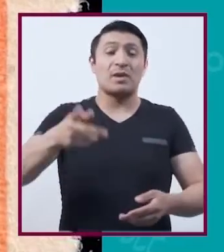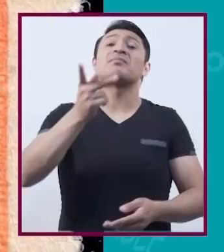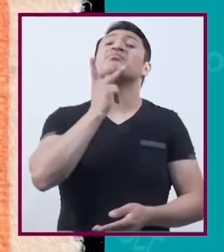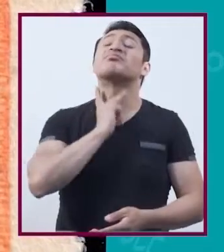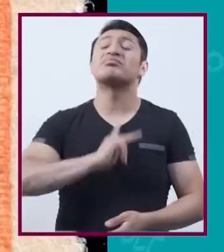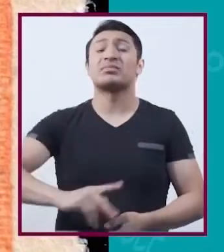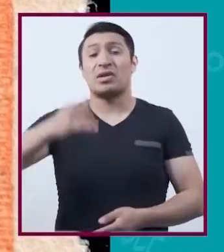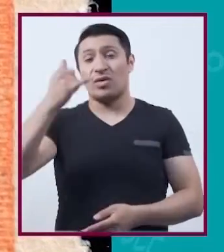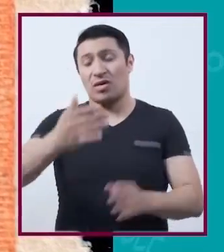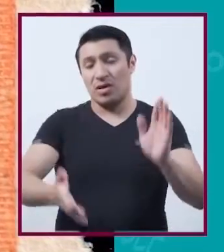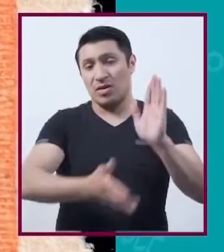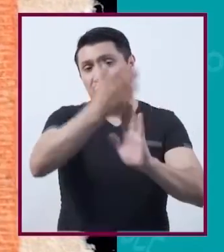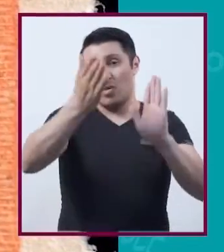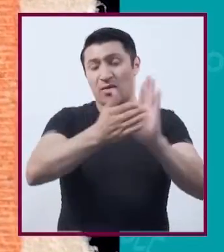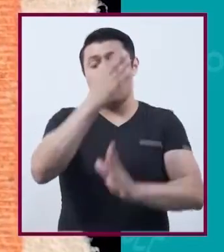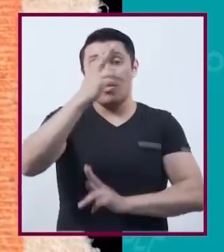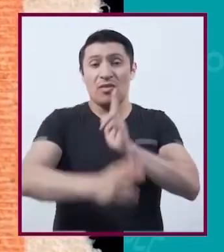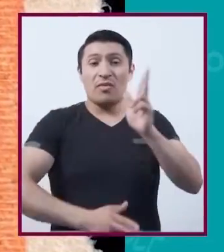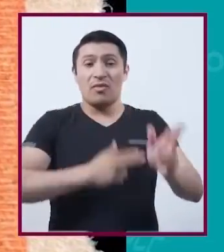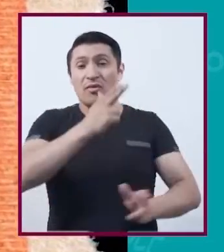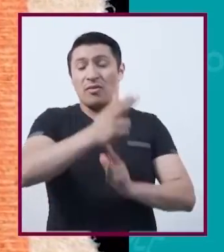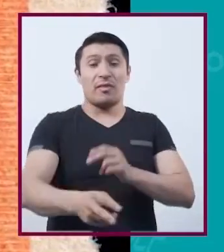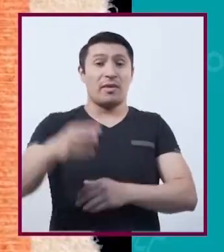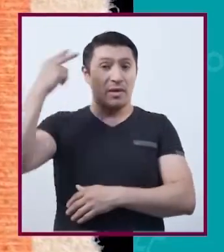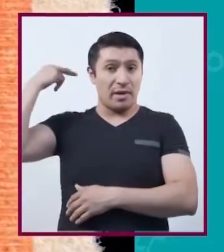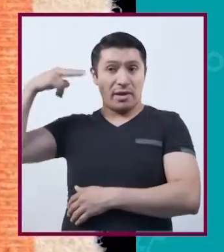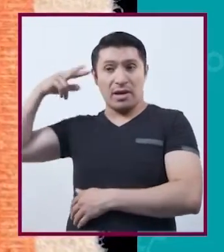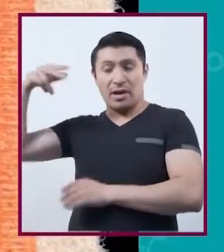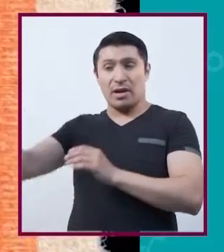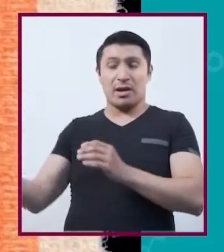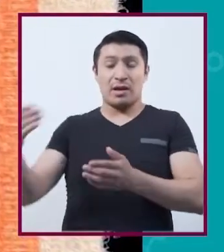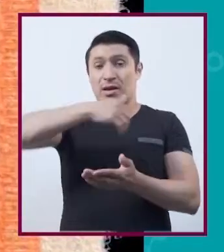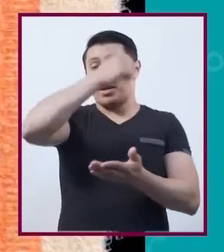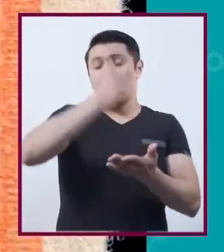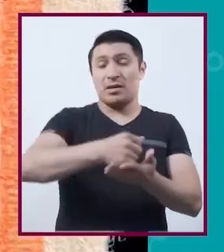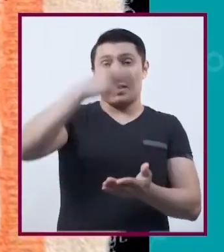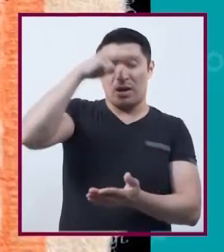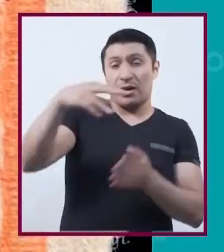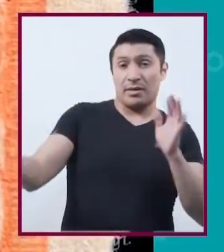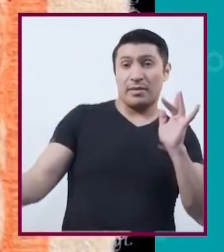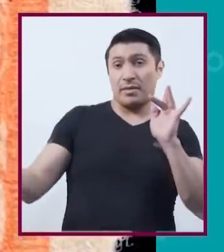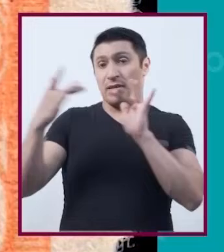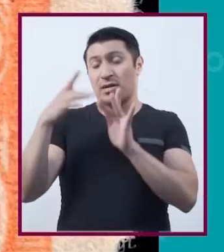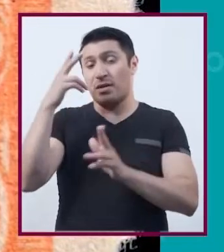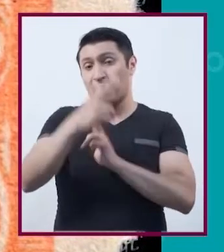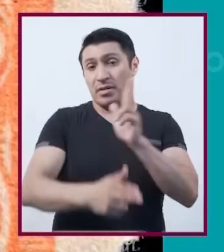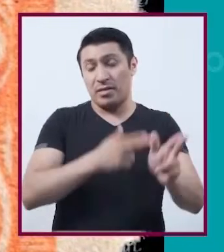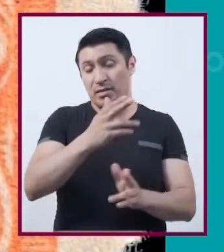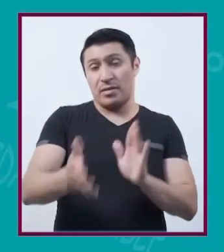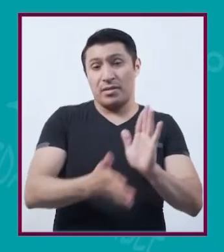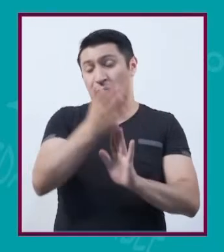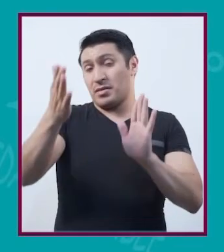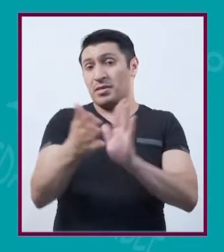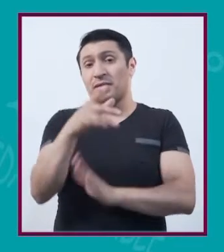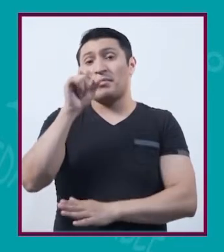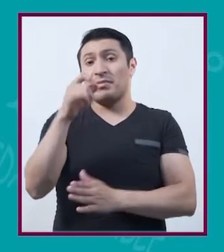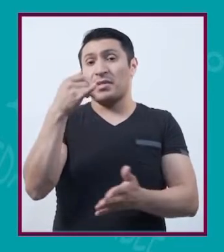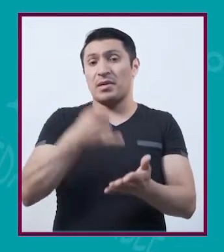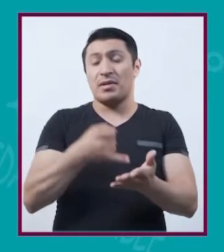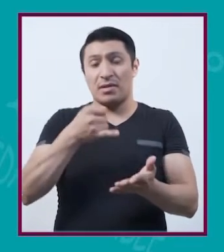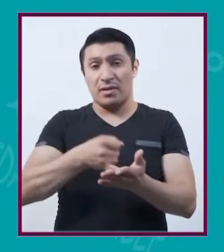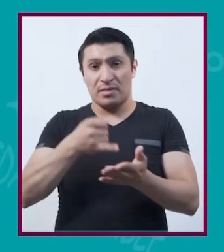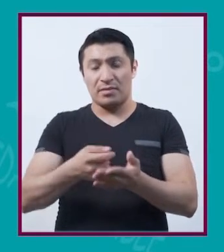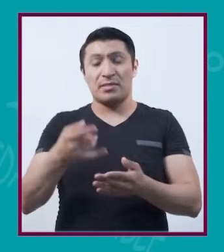primeros yacimientos petroleros y la construcción del ferrocarril entre Veracruz y la Ciudad de México. Asimismo,